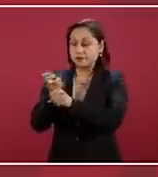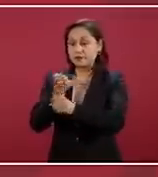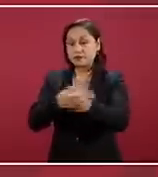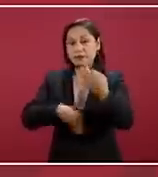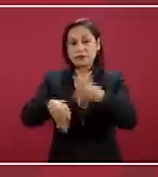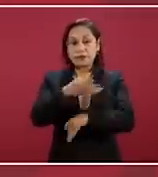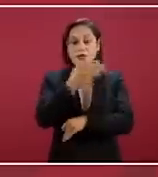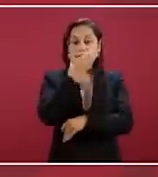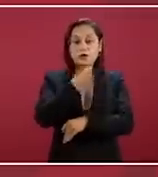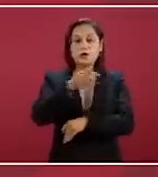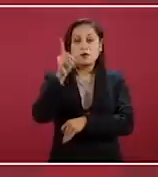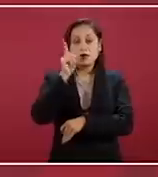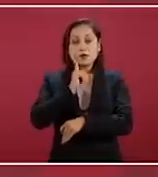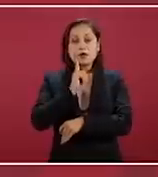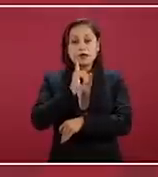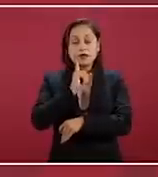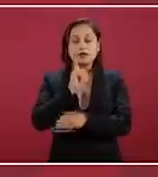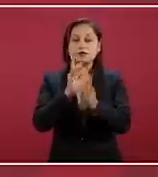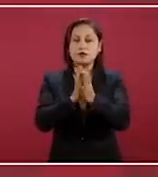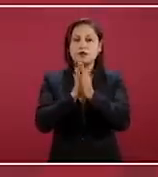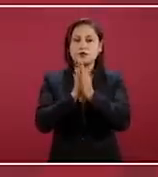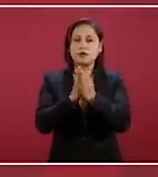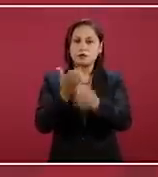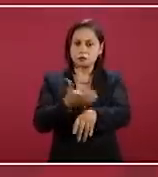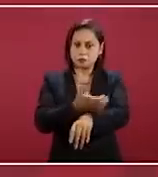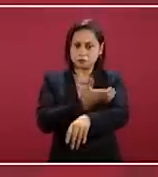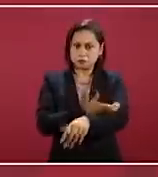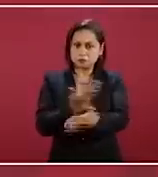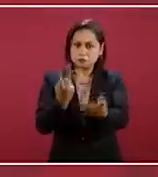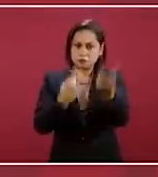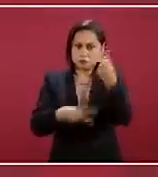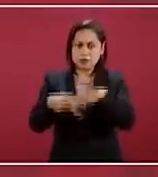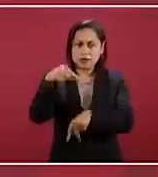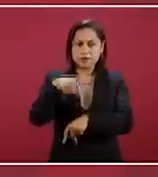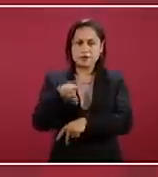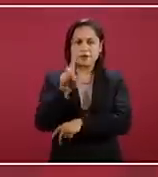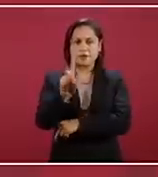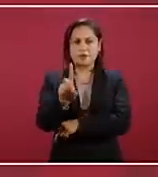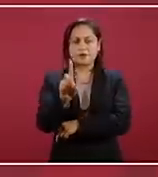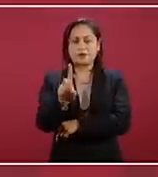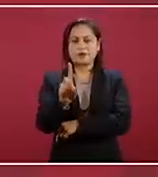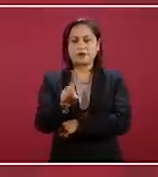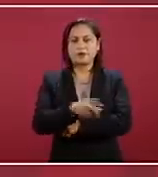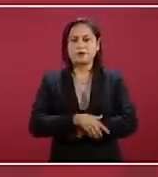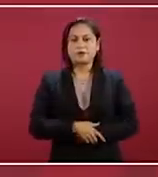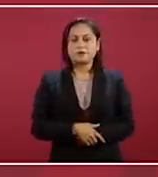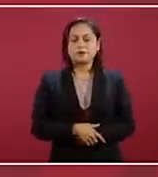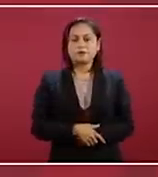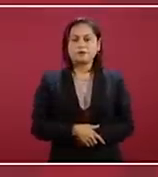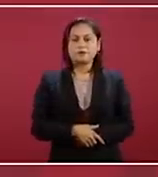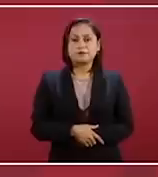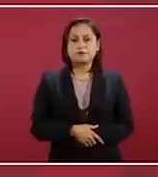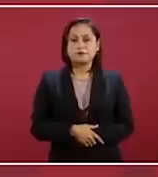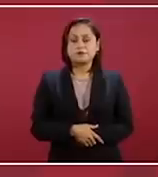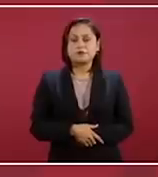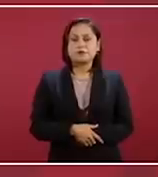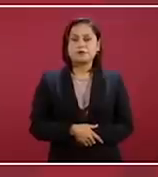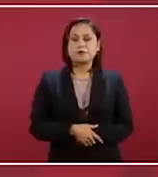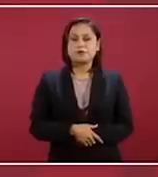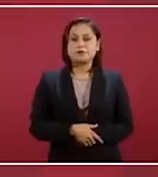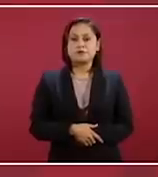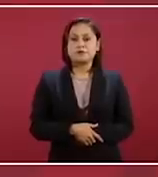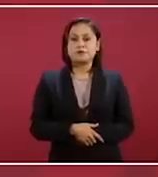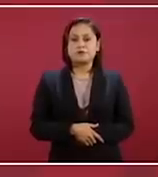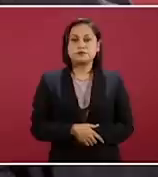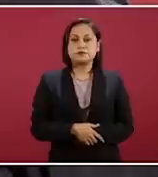que nos acompañen, porque es la obra